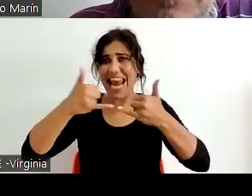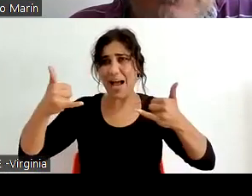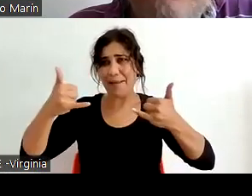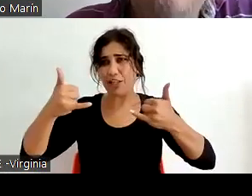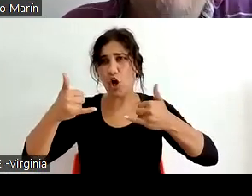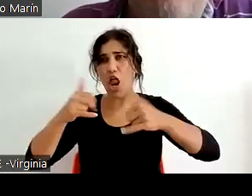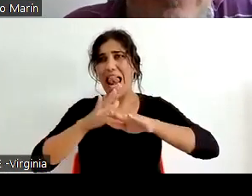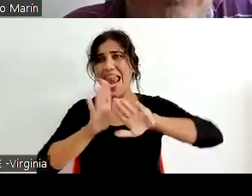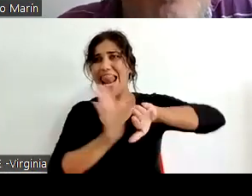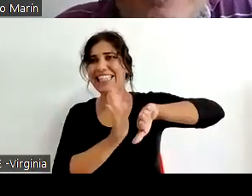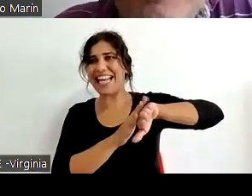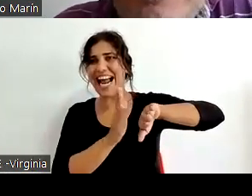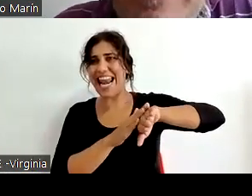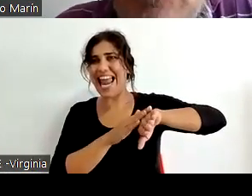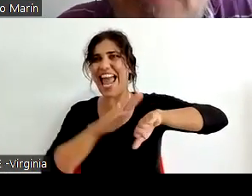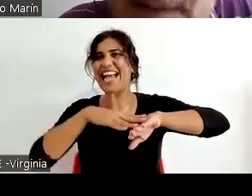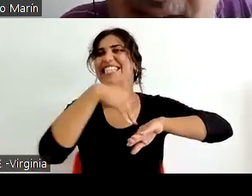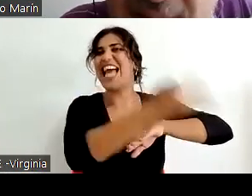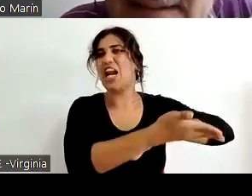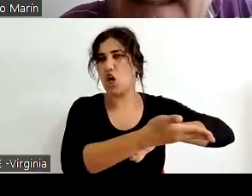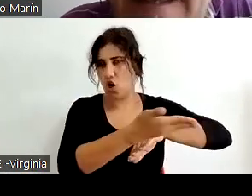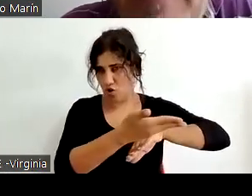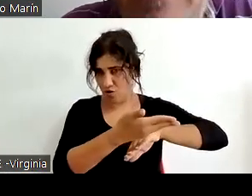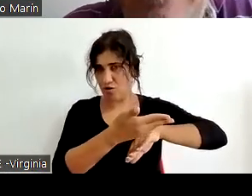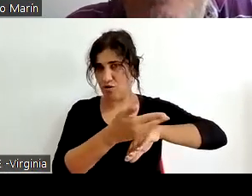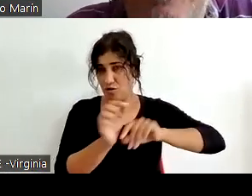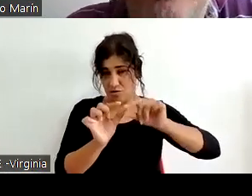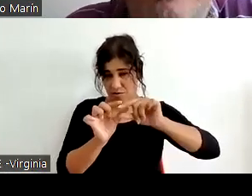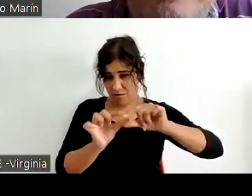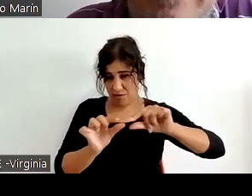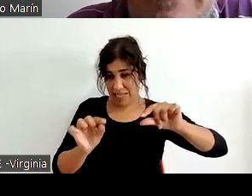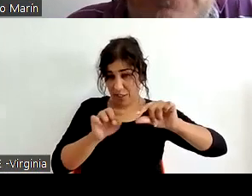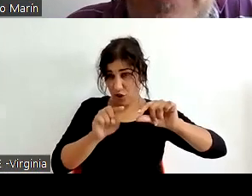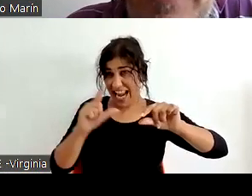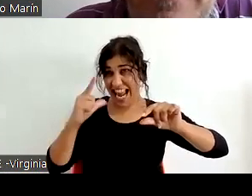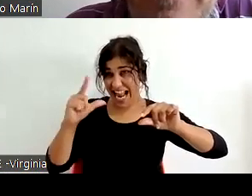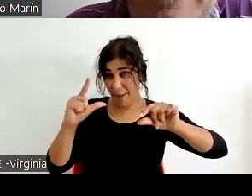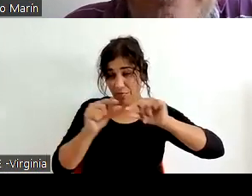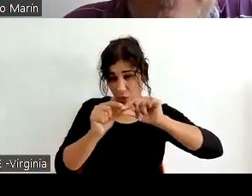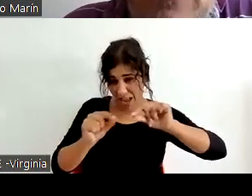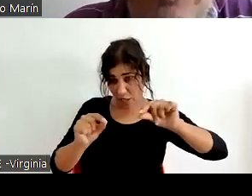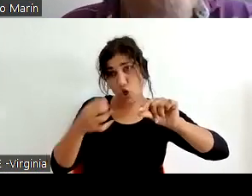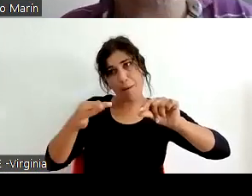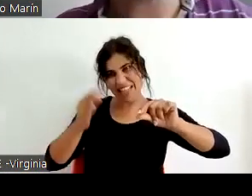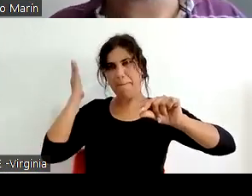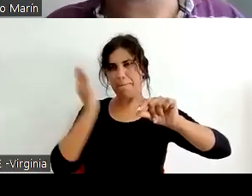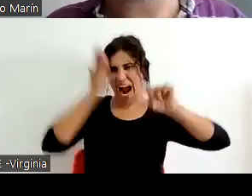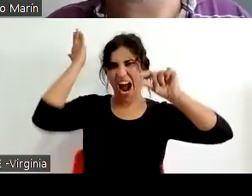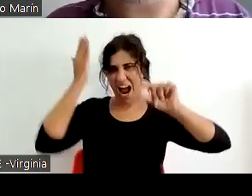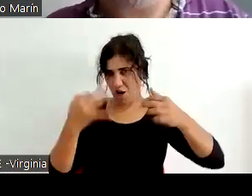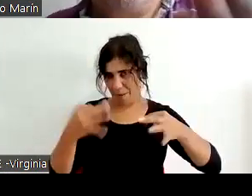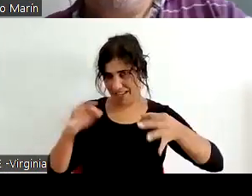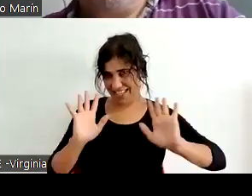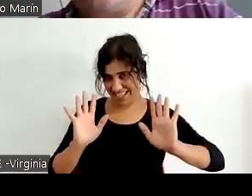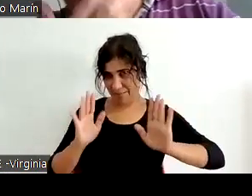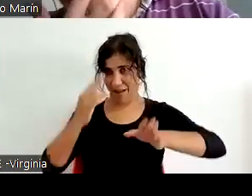del tobillo, lo que suele dañarse en este caso es precisamente este ligamento, esta tira que tenemos aquí. Es lo que se suele dañar con el